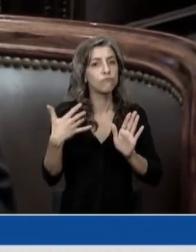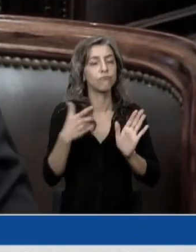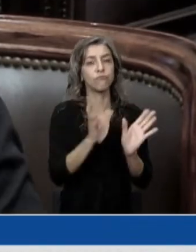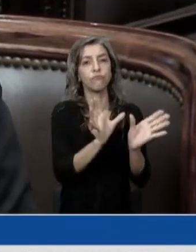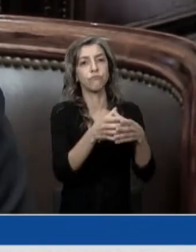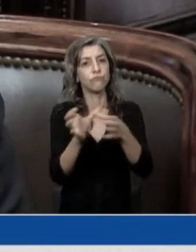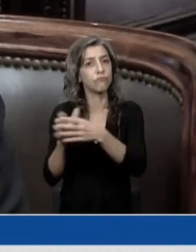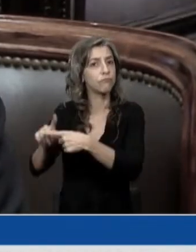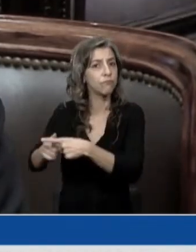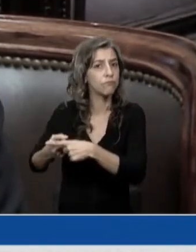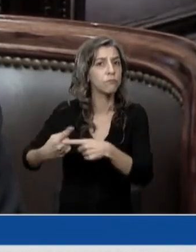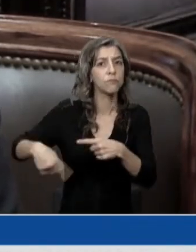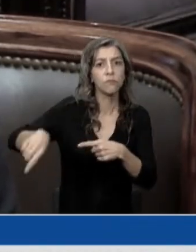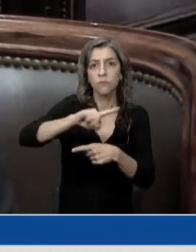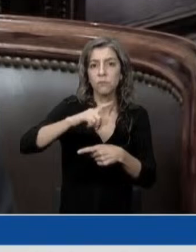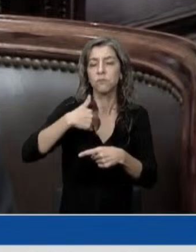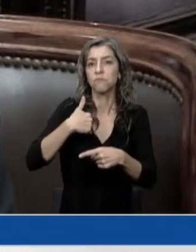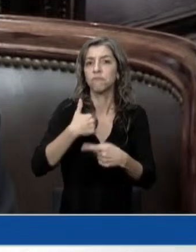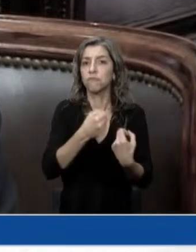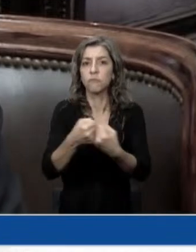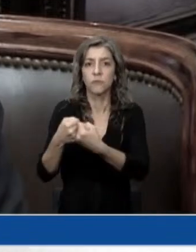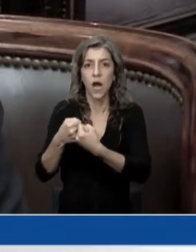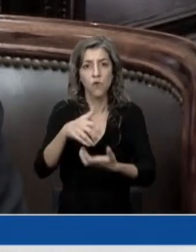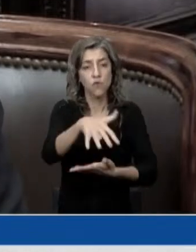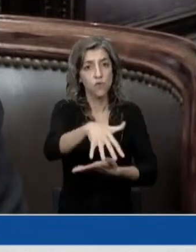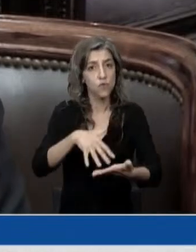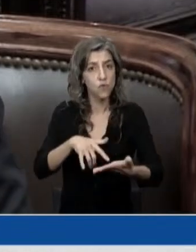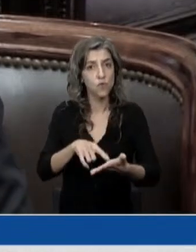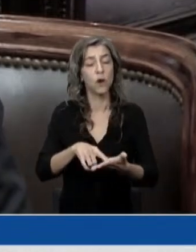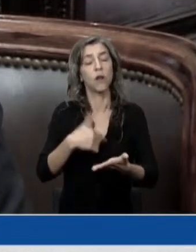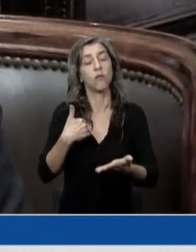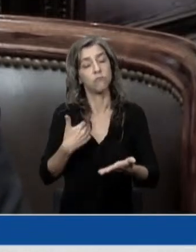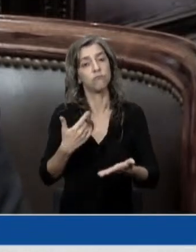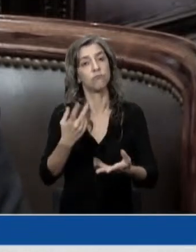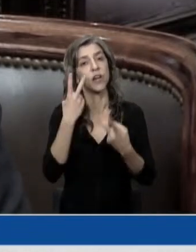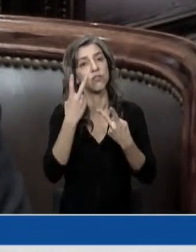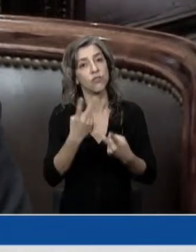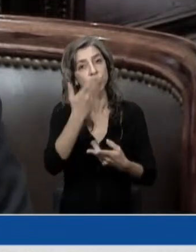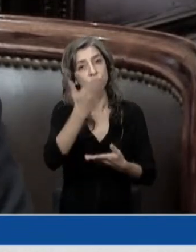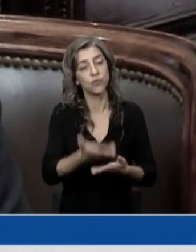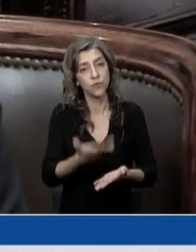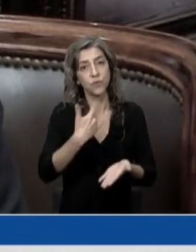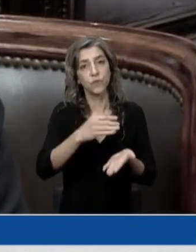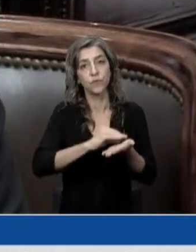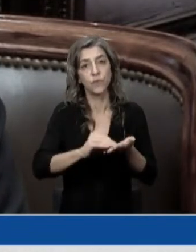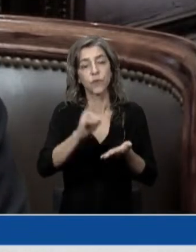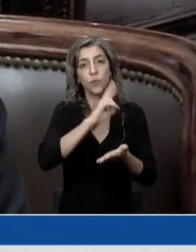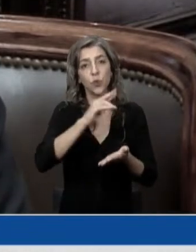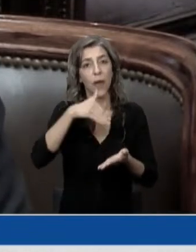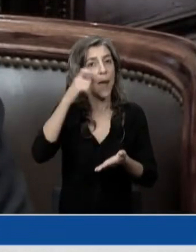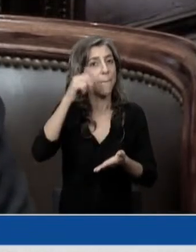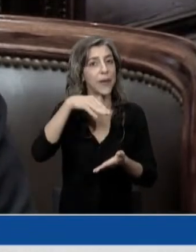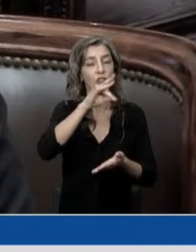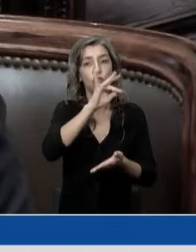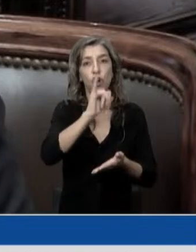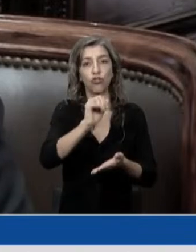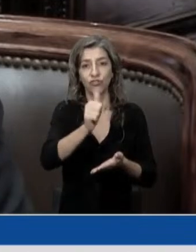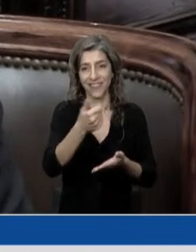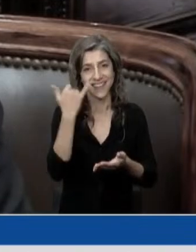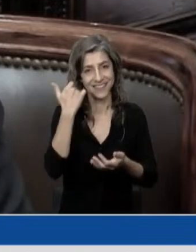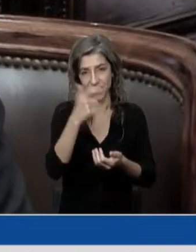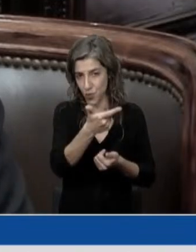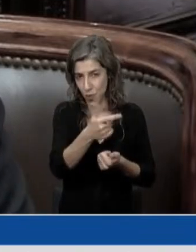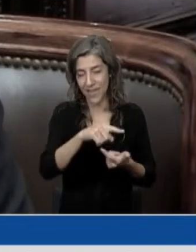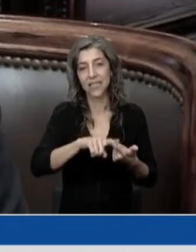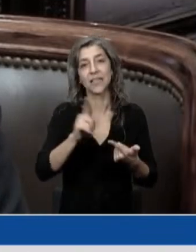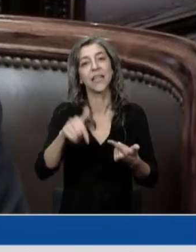interbloques y reconocer fundamentalmente a la diputada mandato cumplido, Josefina Mendoza, y a la diputada